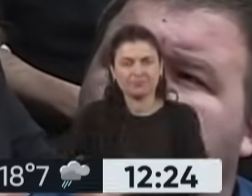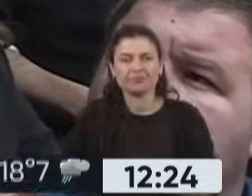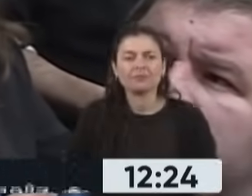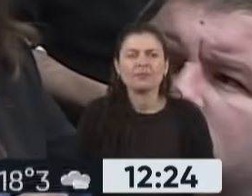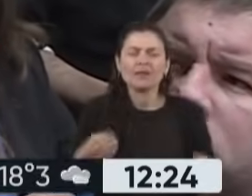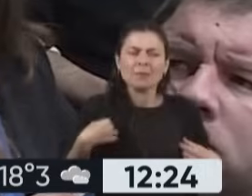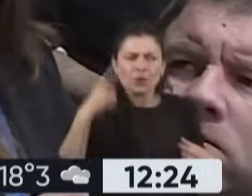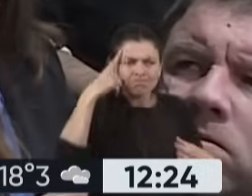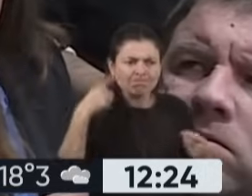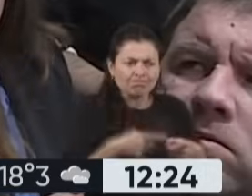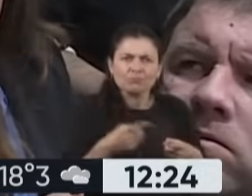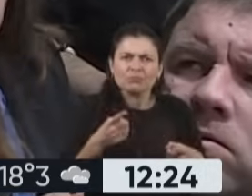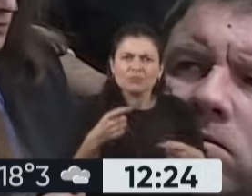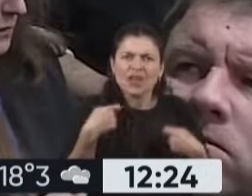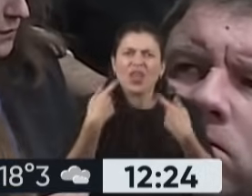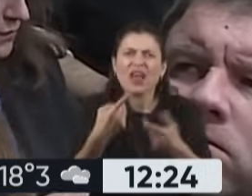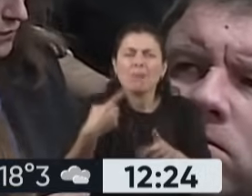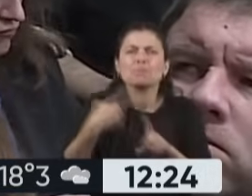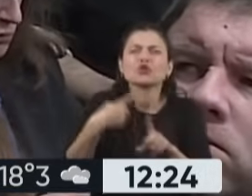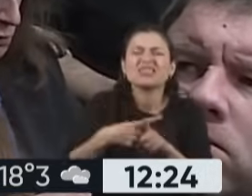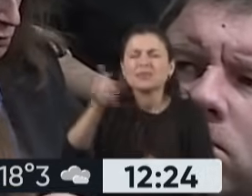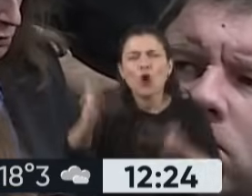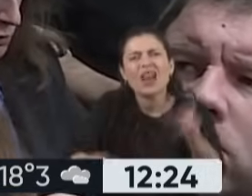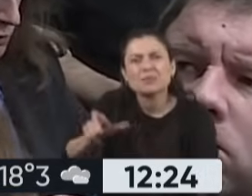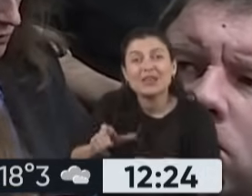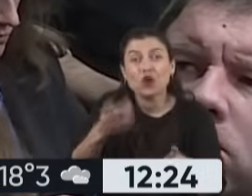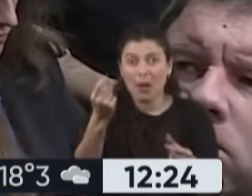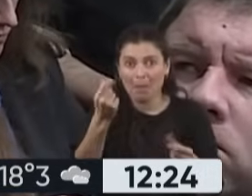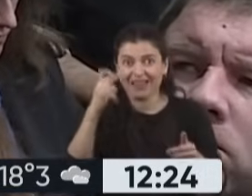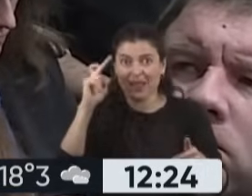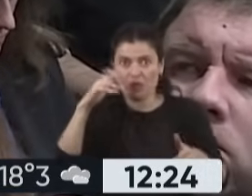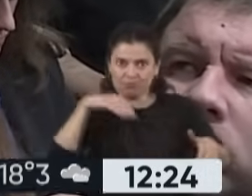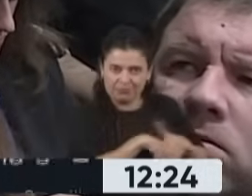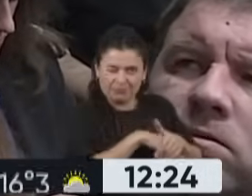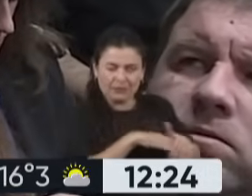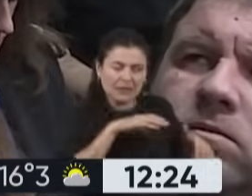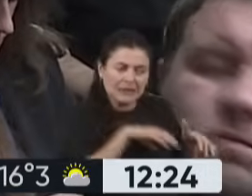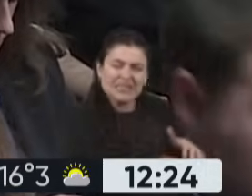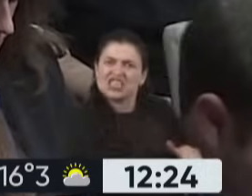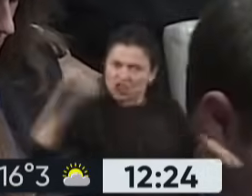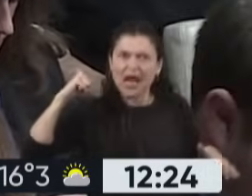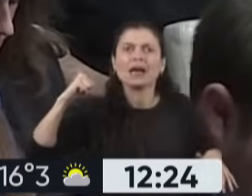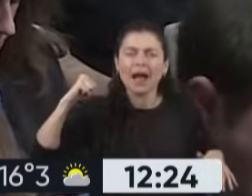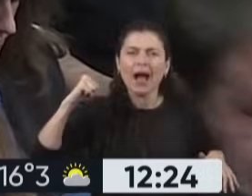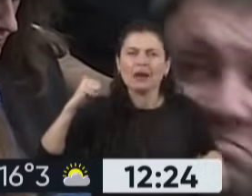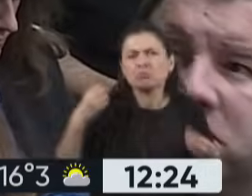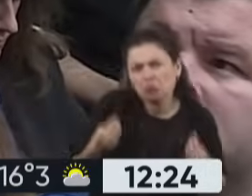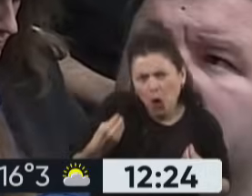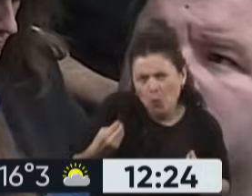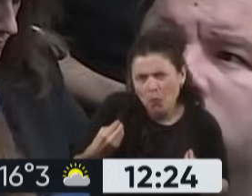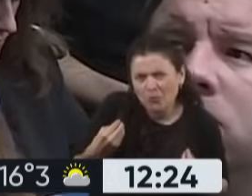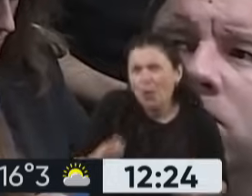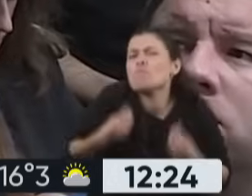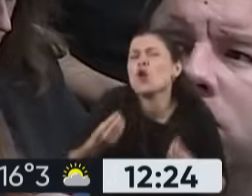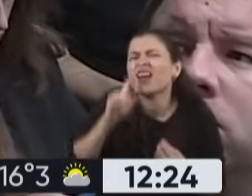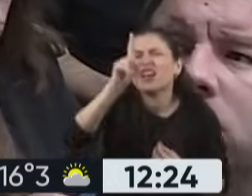beneficiaría que salga más dólares del colchón. Eso es lo que no me termina de quedar claro, teniendo en cuenta lo que ocurre toda la vida en Argentina,